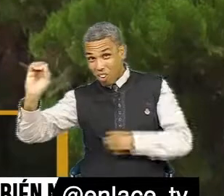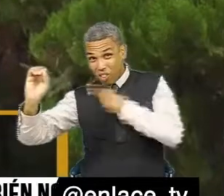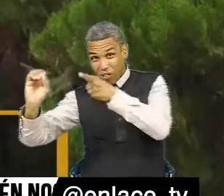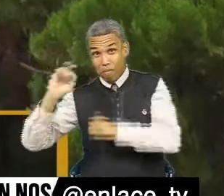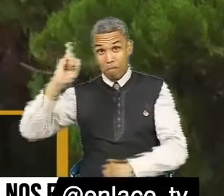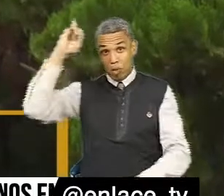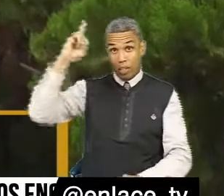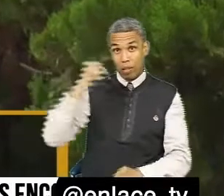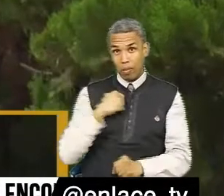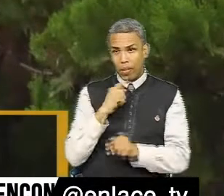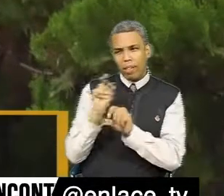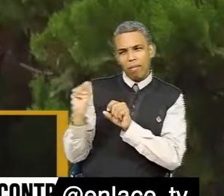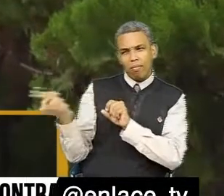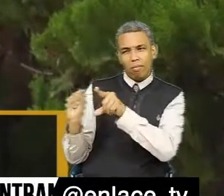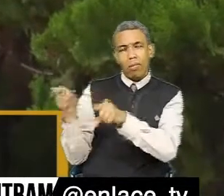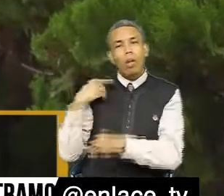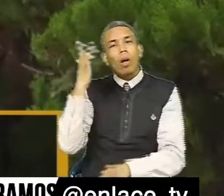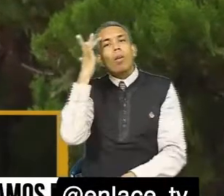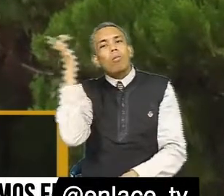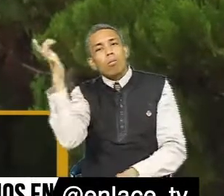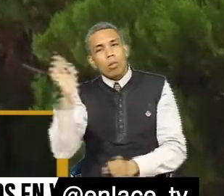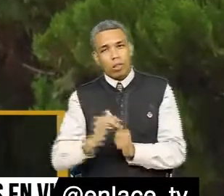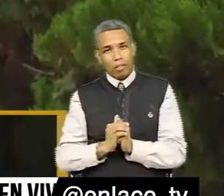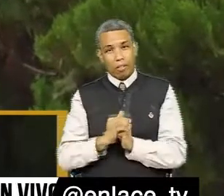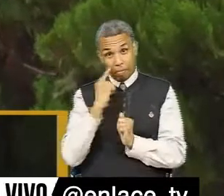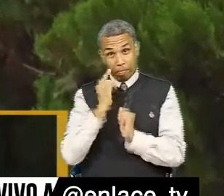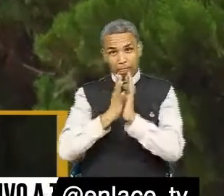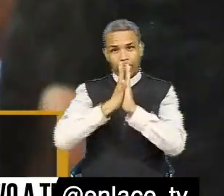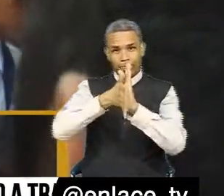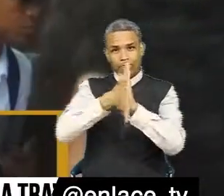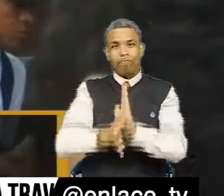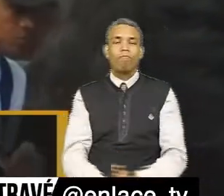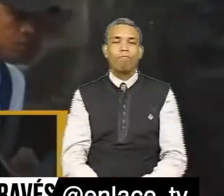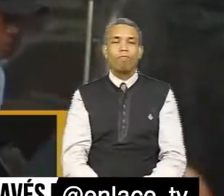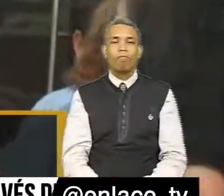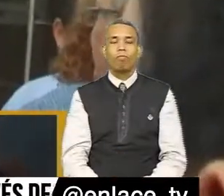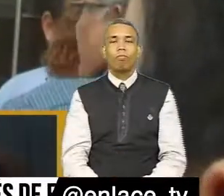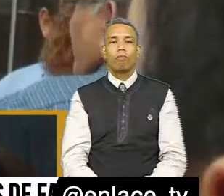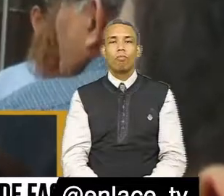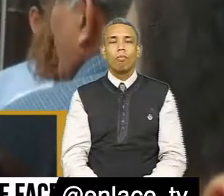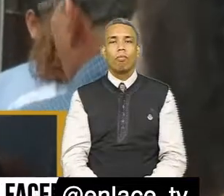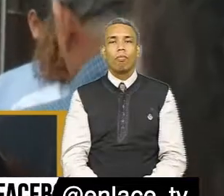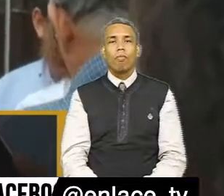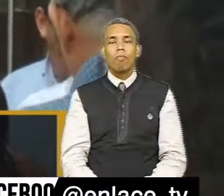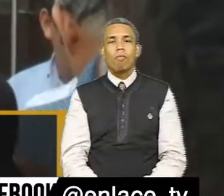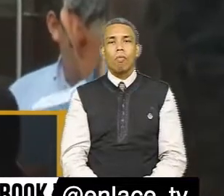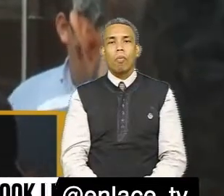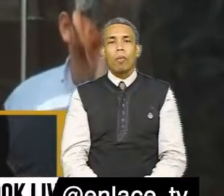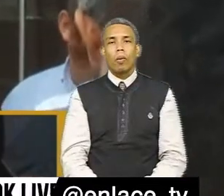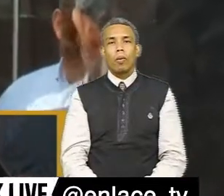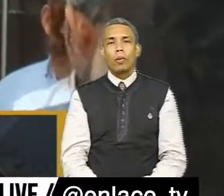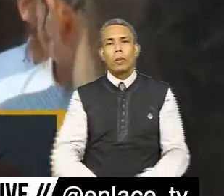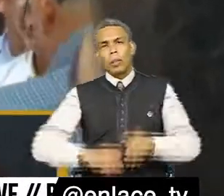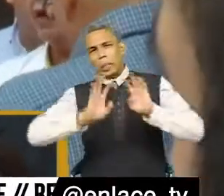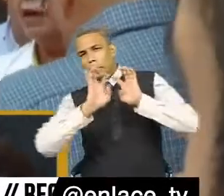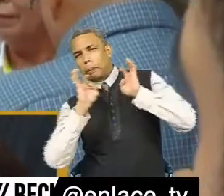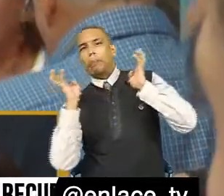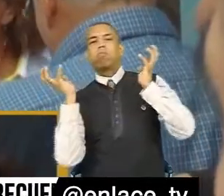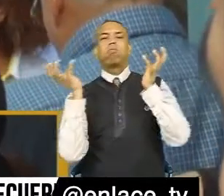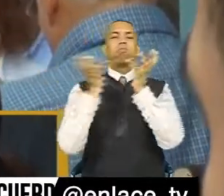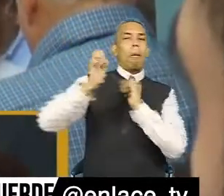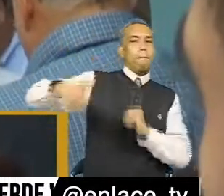diálogo sobre el por qué actúa en esa representación el congreso de la república decir a la comisión de ordenamiento territorial que debe dar